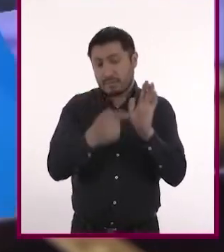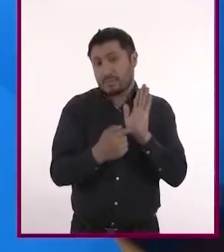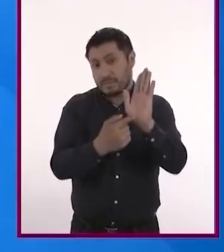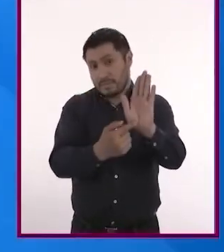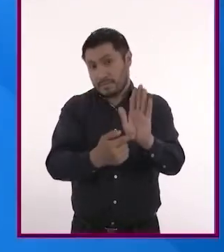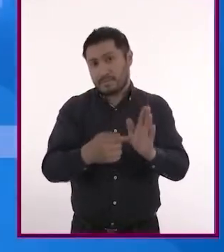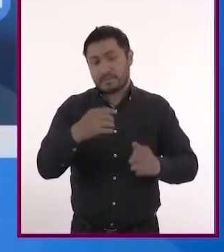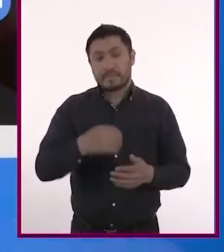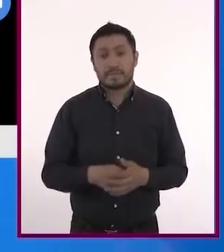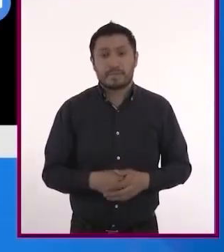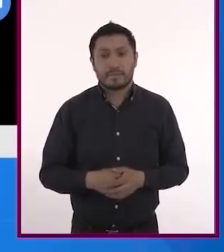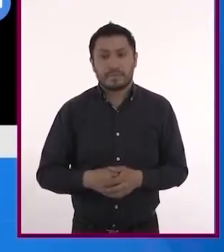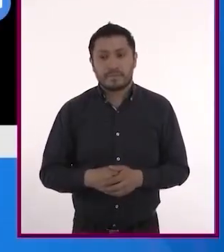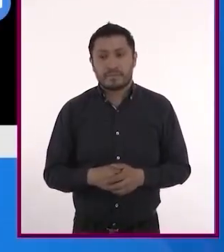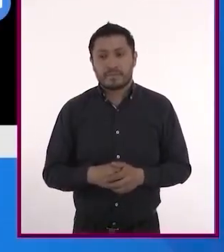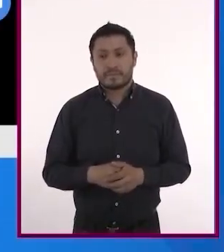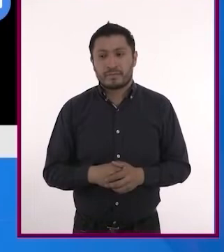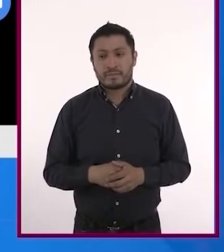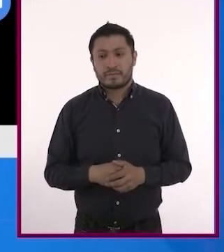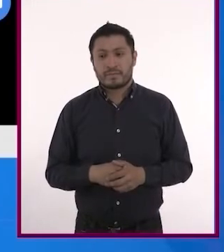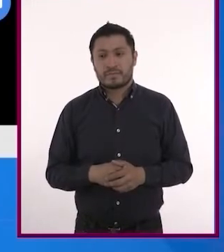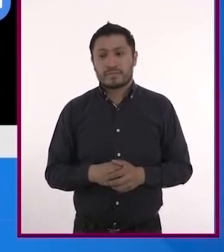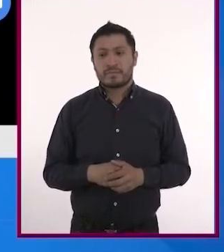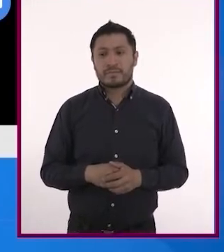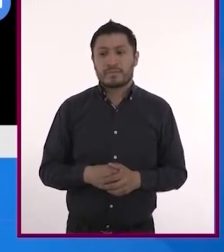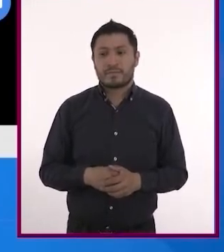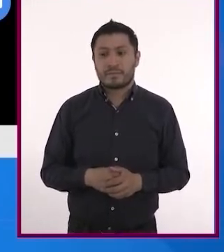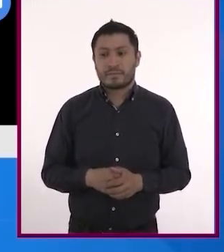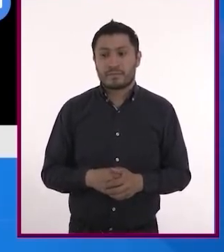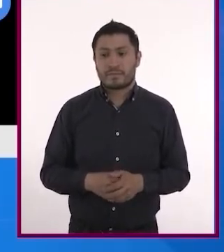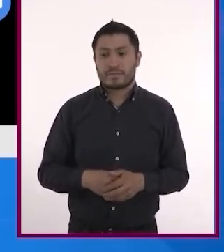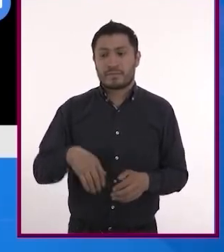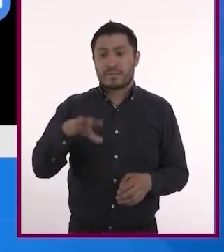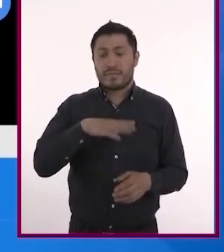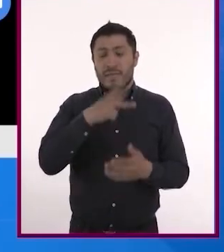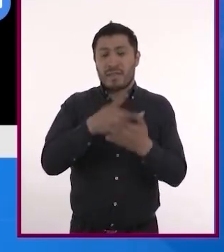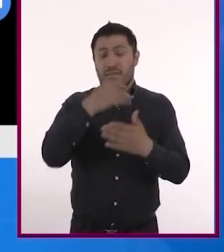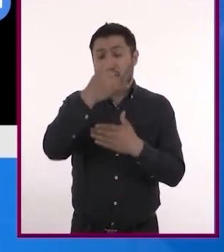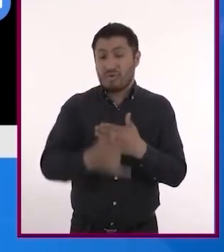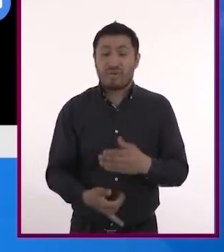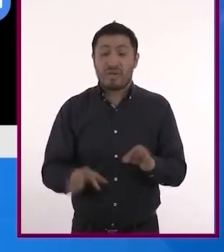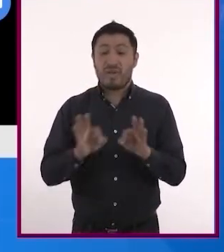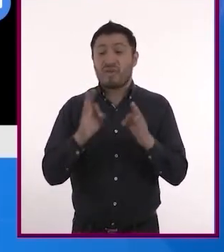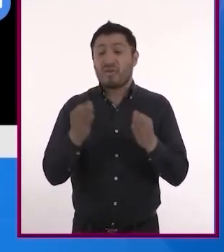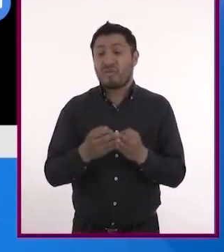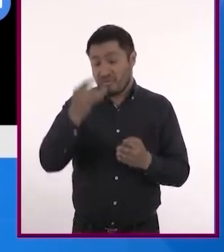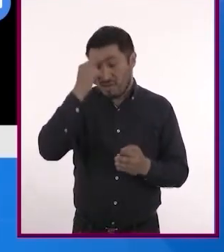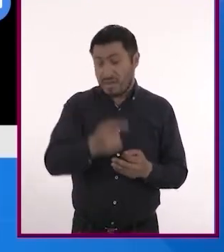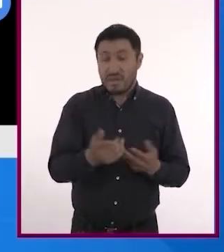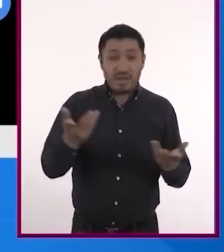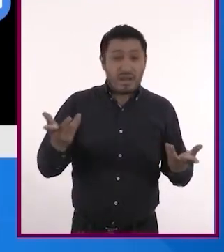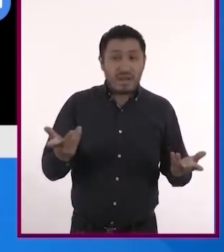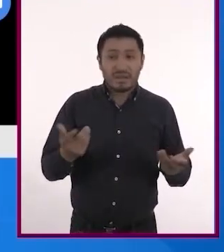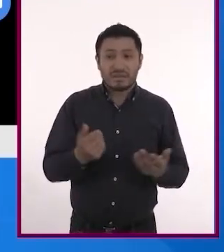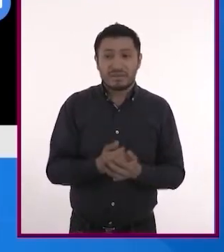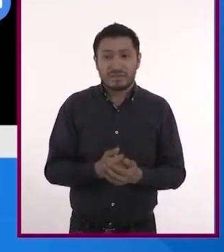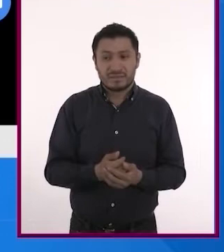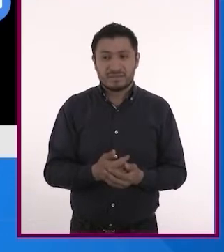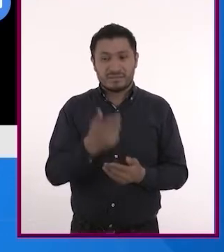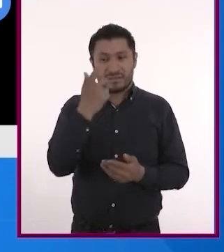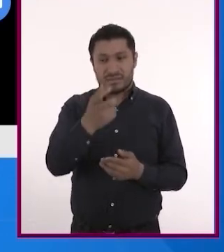entrevista. Tenemos un proyecto, una forma para afrontar